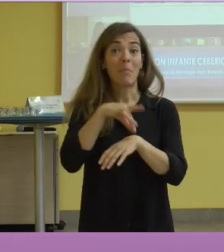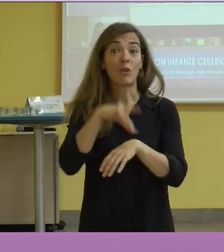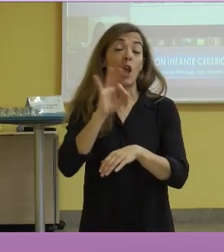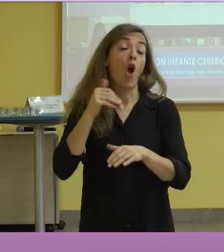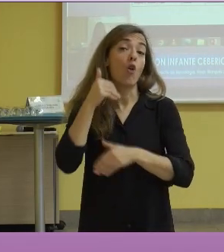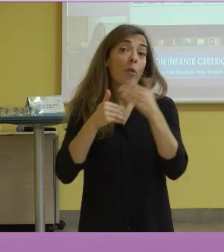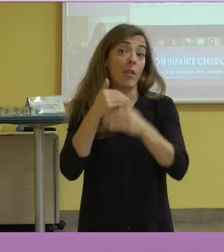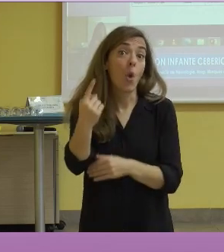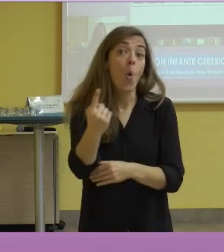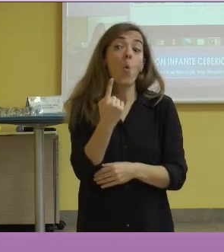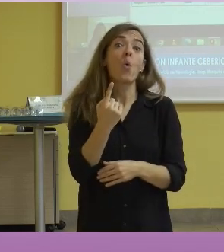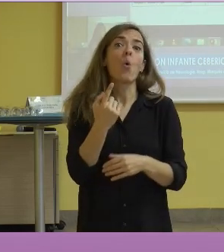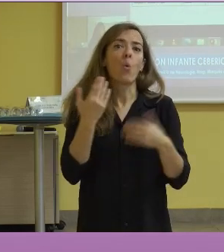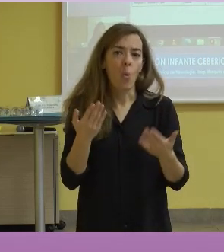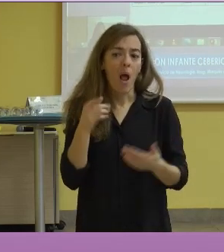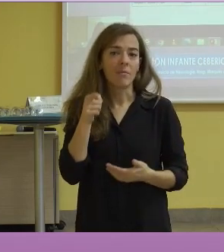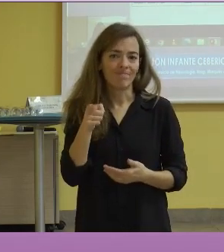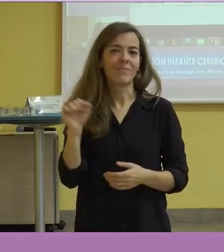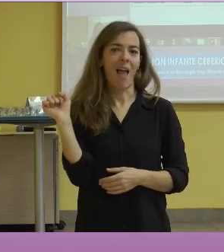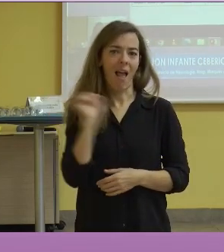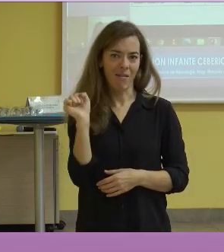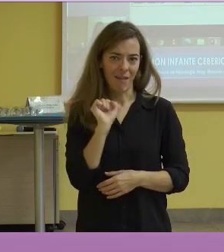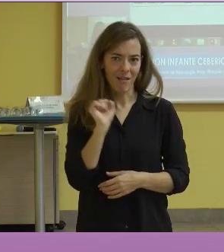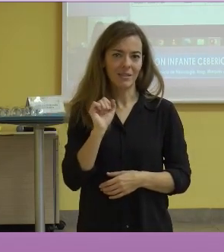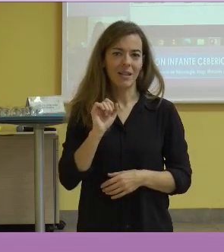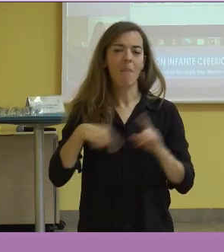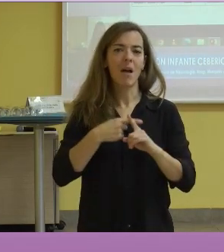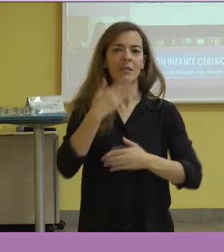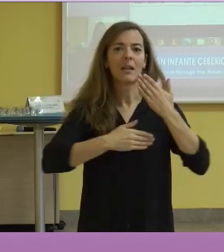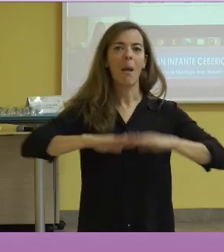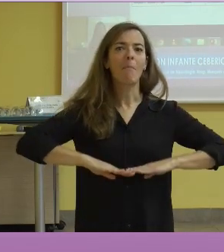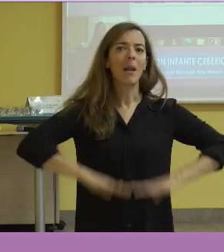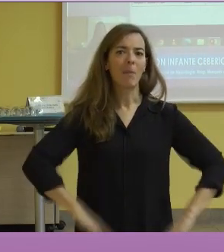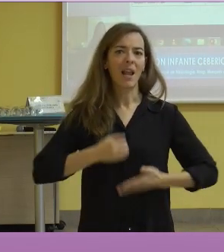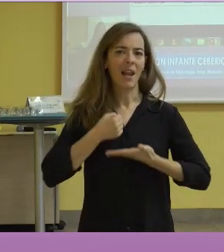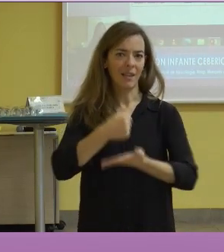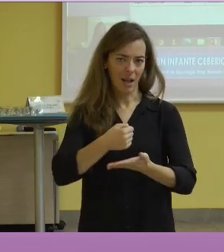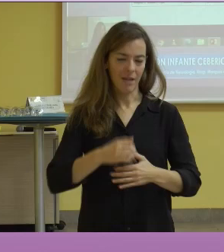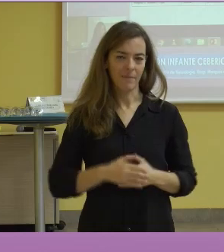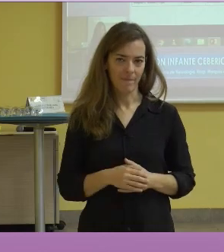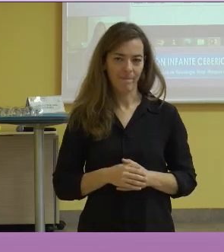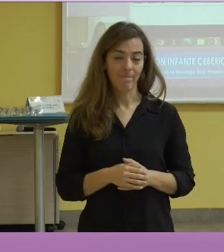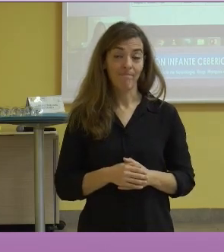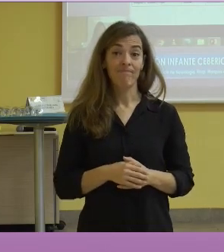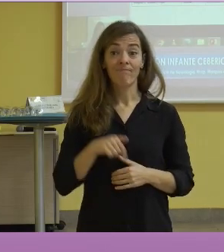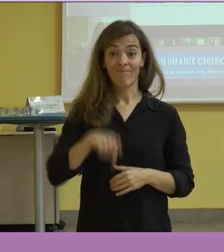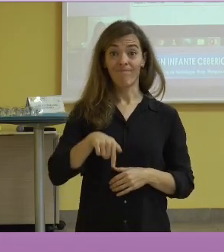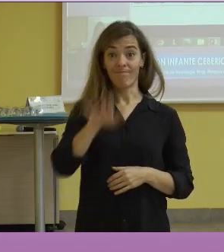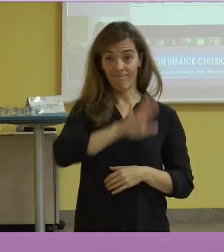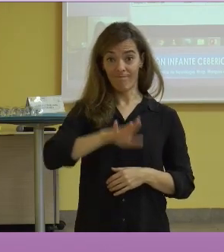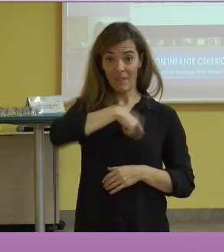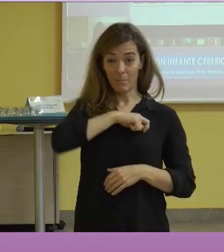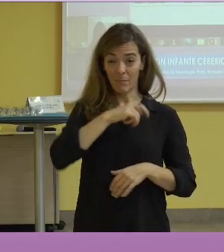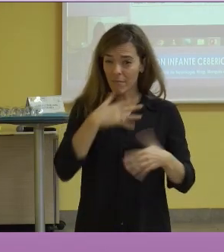que contempla el CESUR pues son las ataxias y paraplegias hereditarias, ¿vale? En nuestro país hay